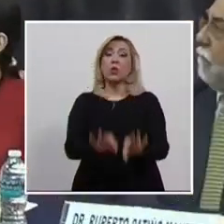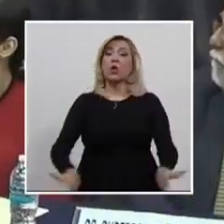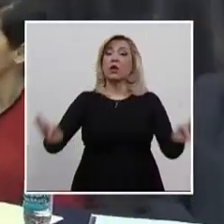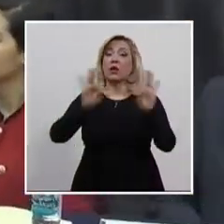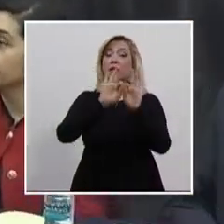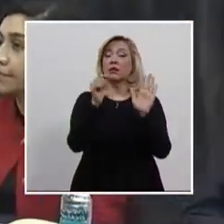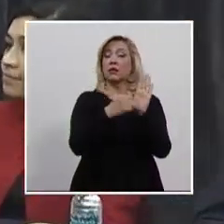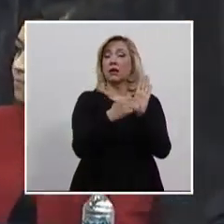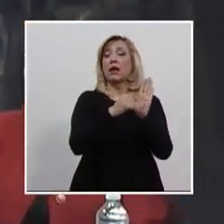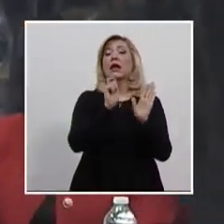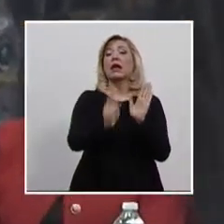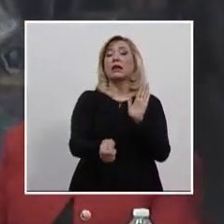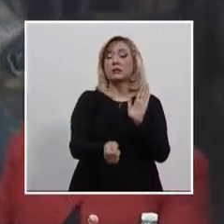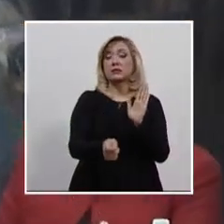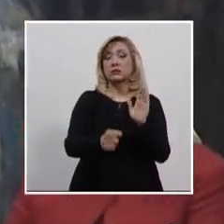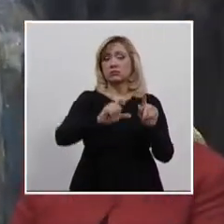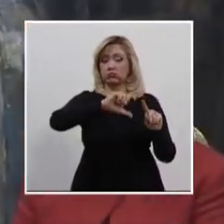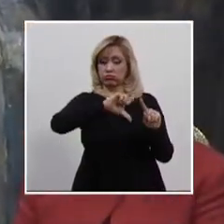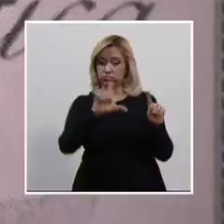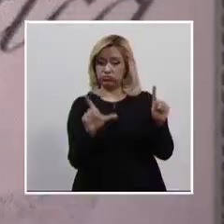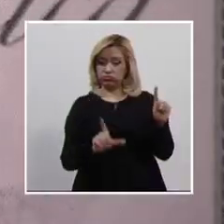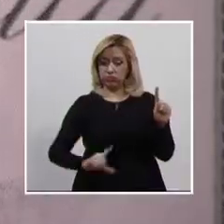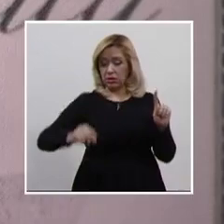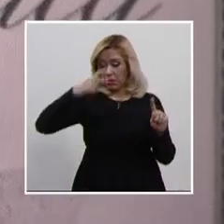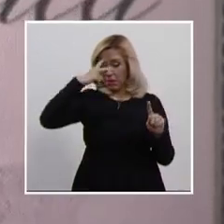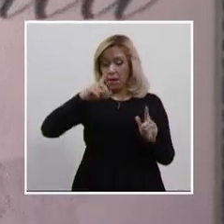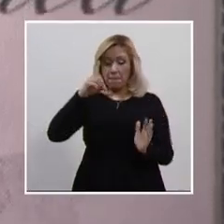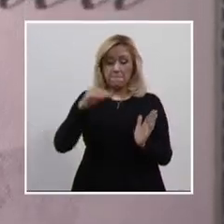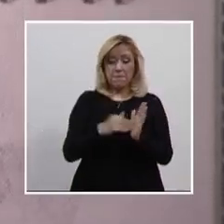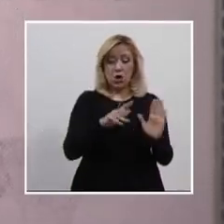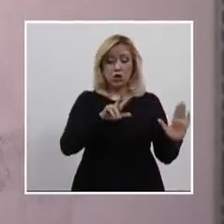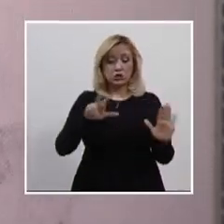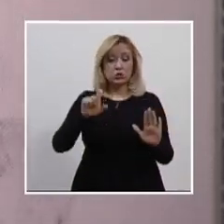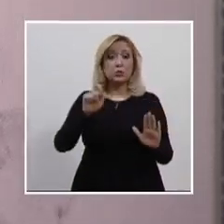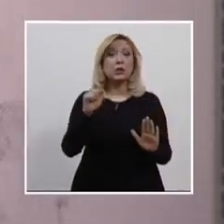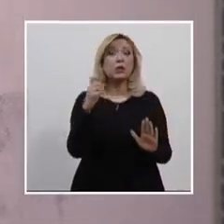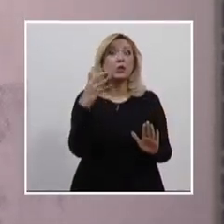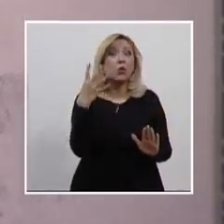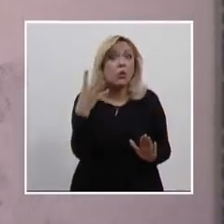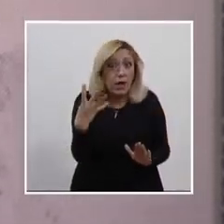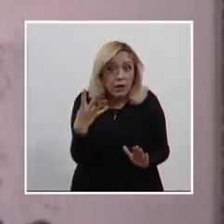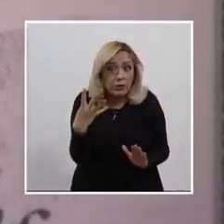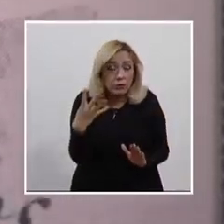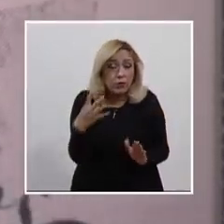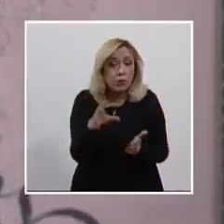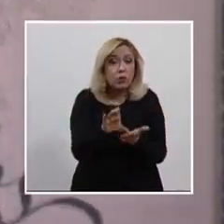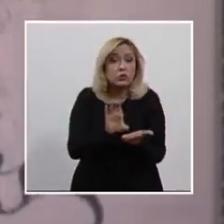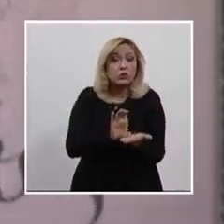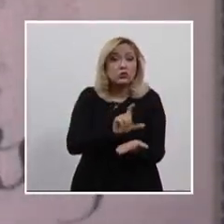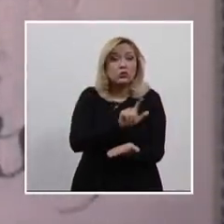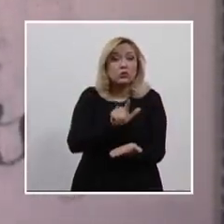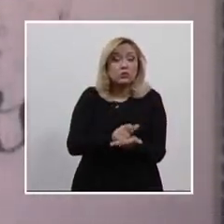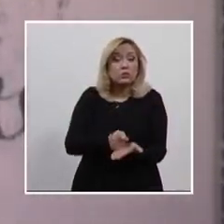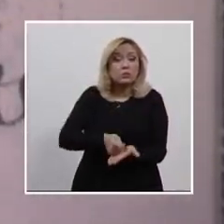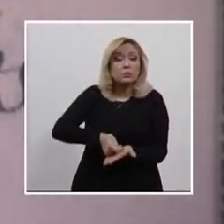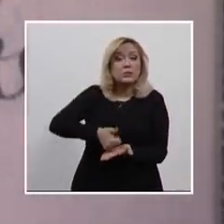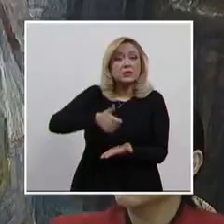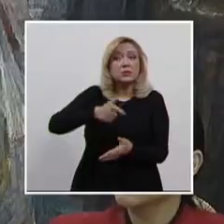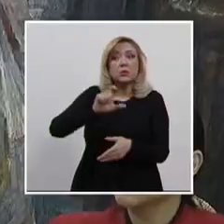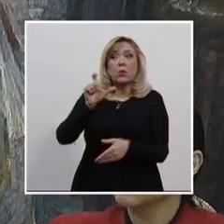del Acta Constitutiva de la Federación Mexicana de 1824 y el principio de la división de